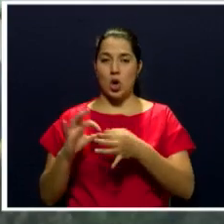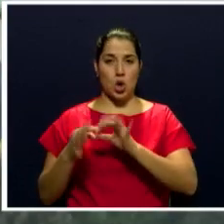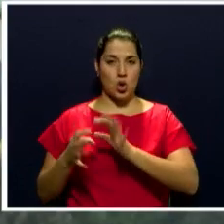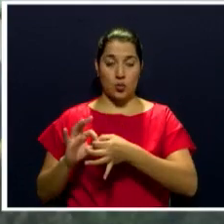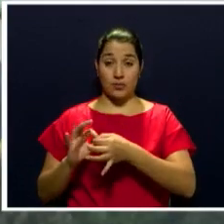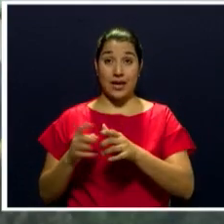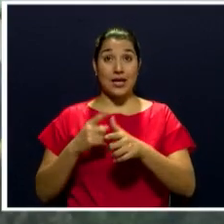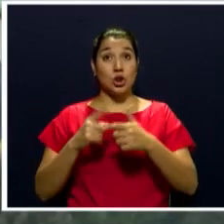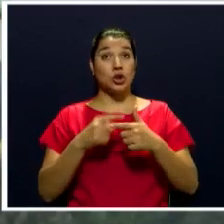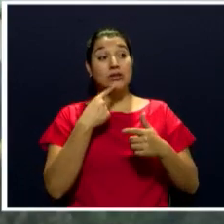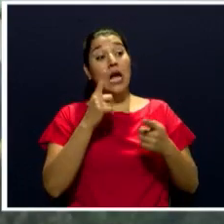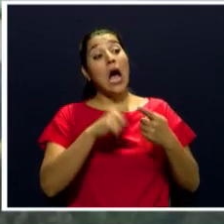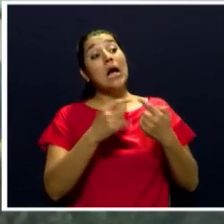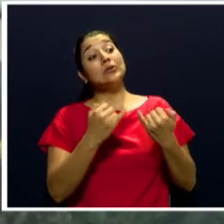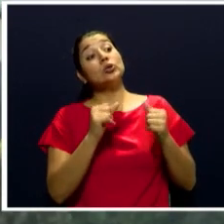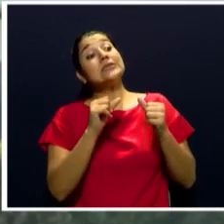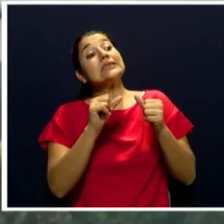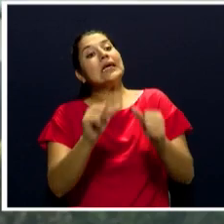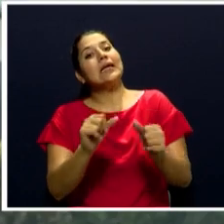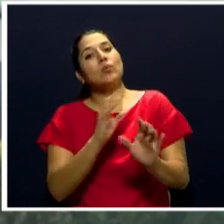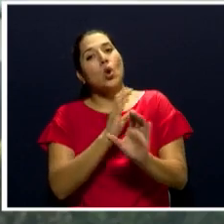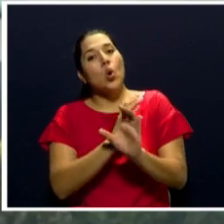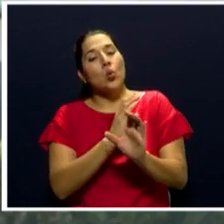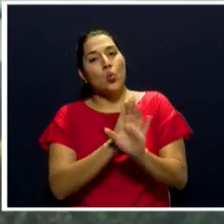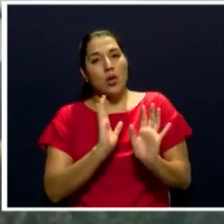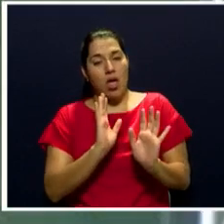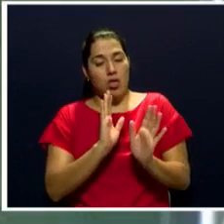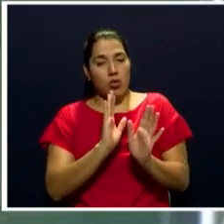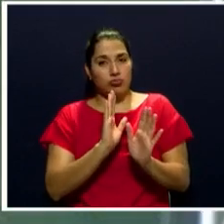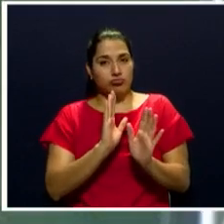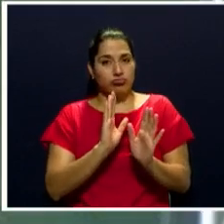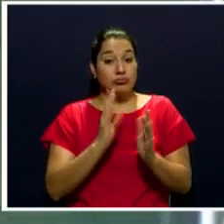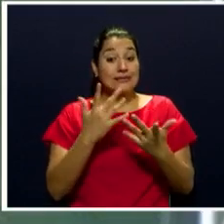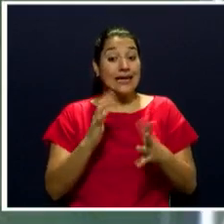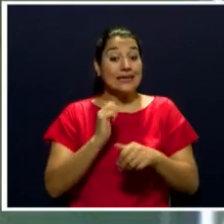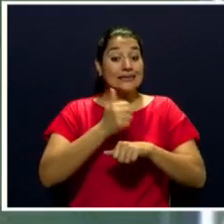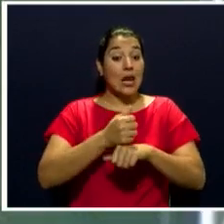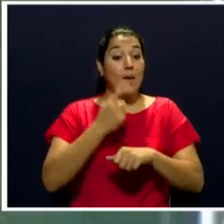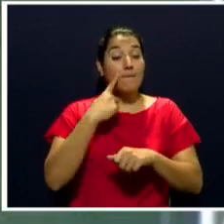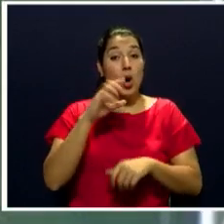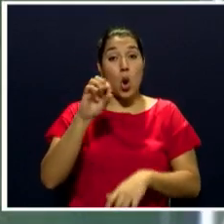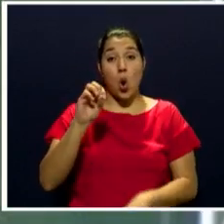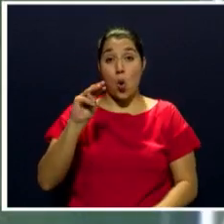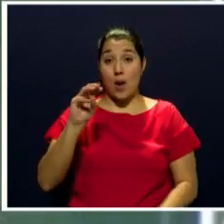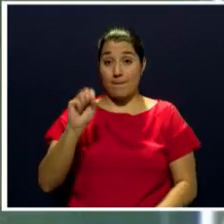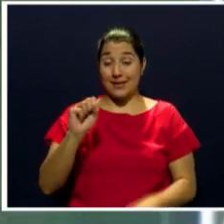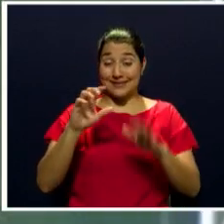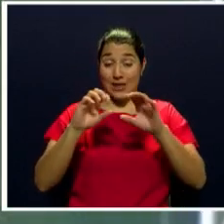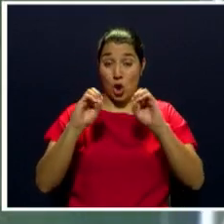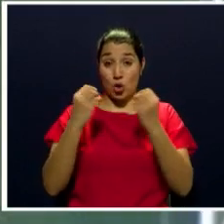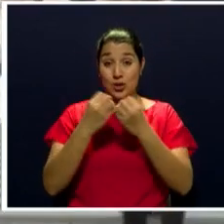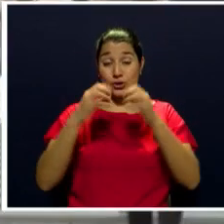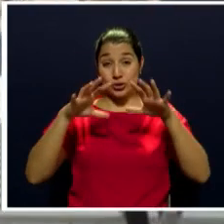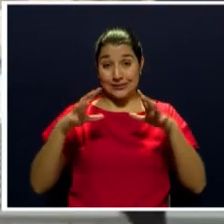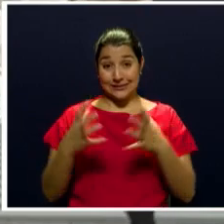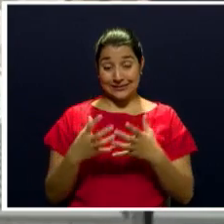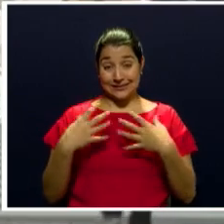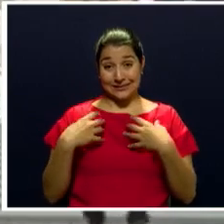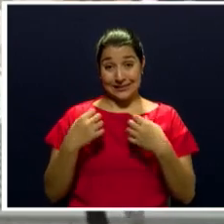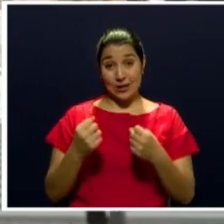de momento seguirán las medidas de gestión de riesgo y mitigación establecidas por la Organización Mundial de la Salud, OMS,